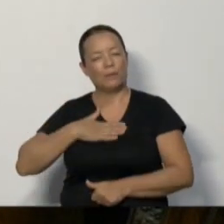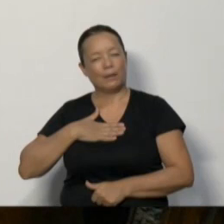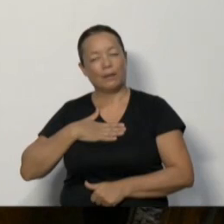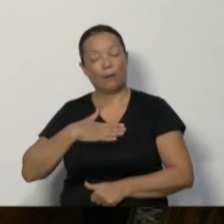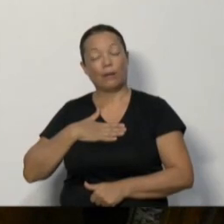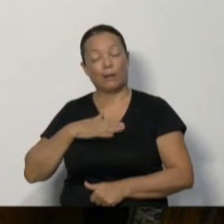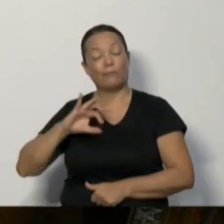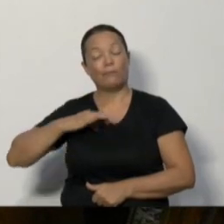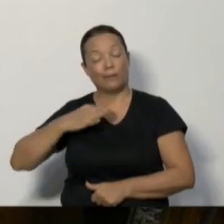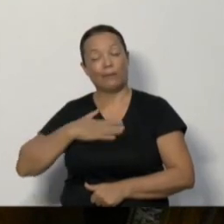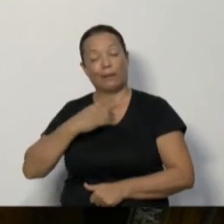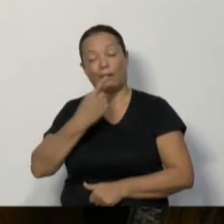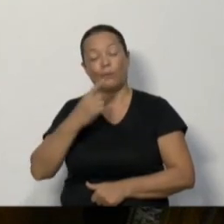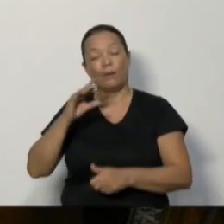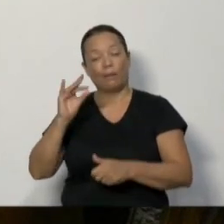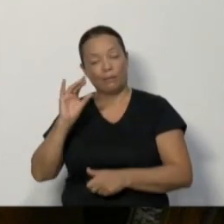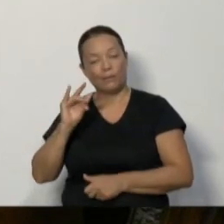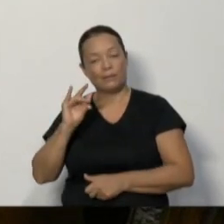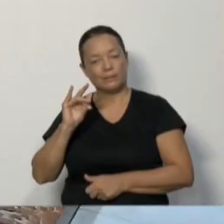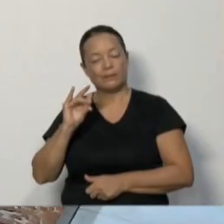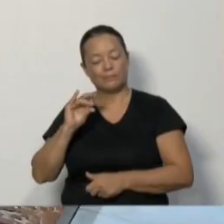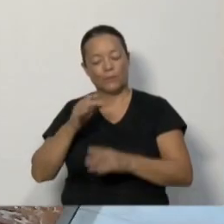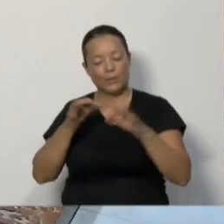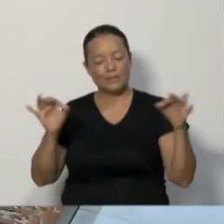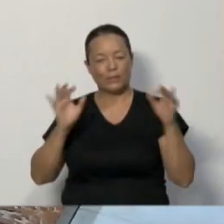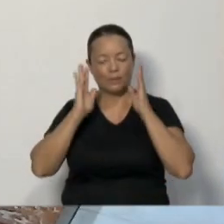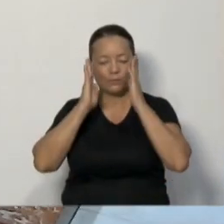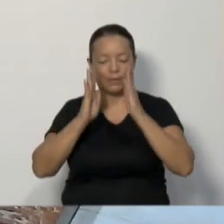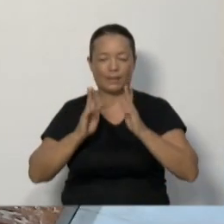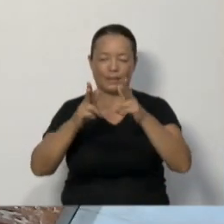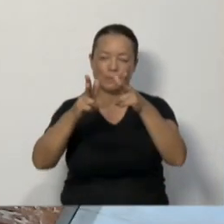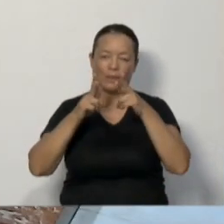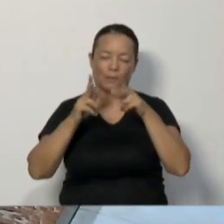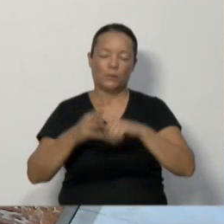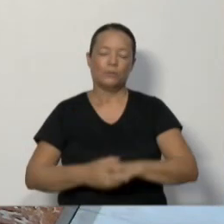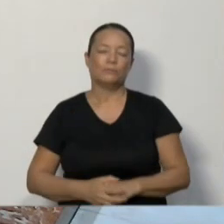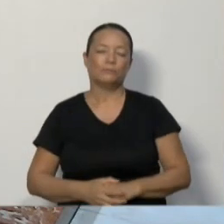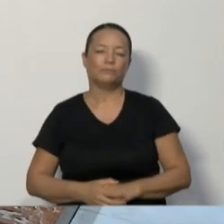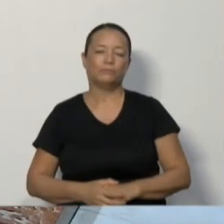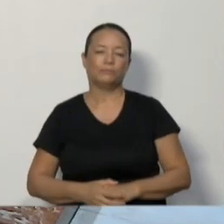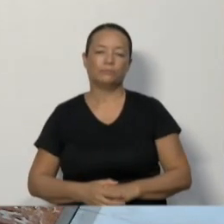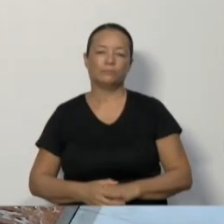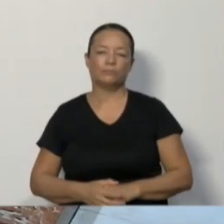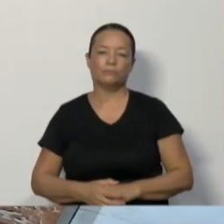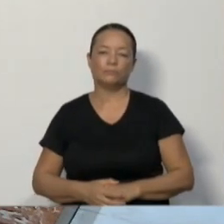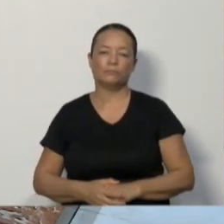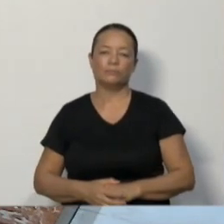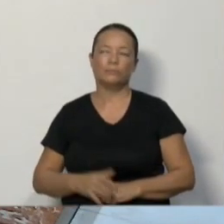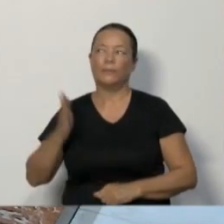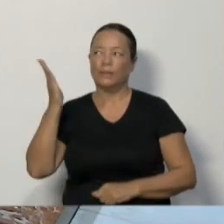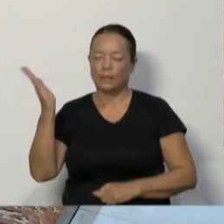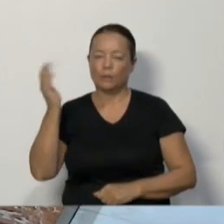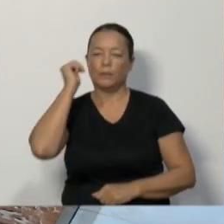se haga cuesta arriba, nuestras intenciones. A cada oración respondemos: escucha,